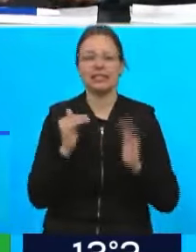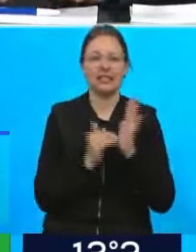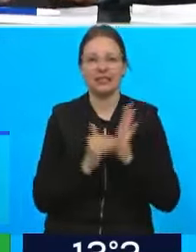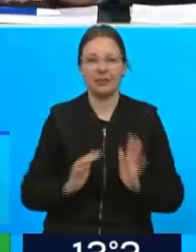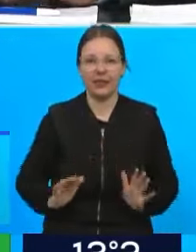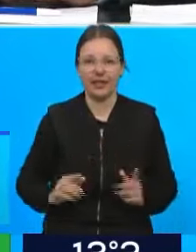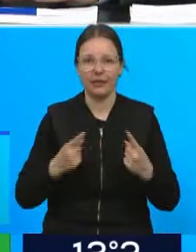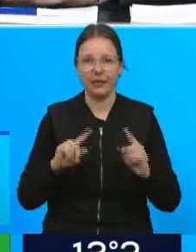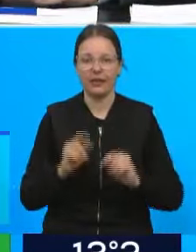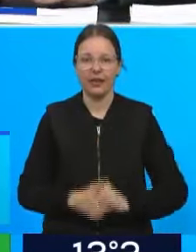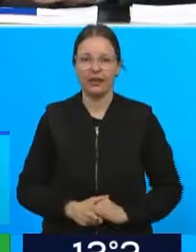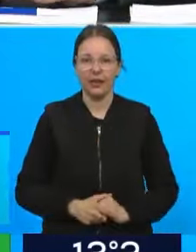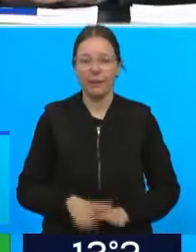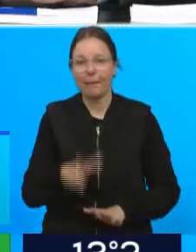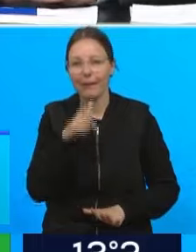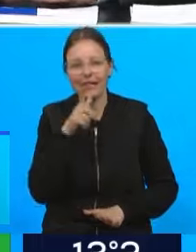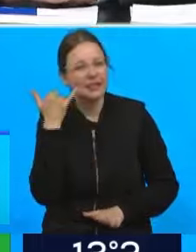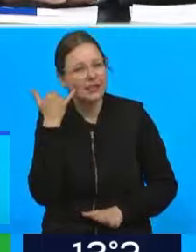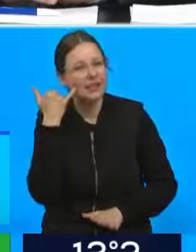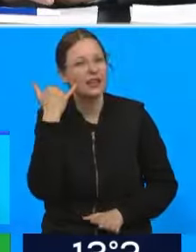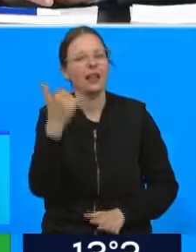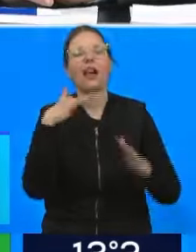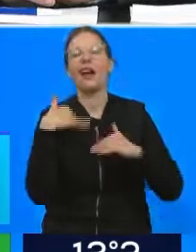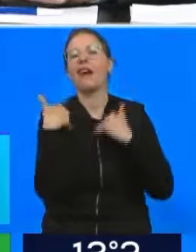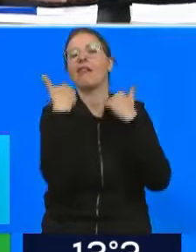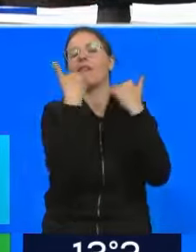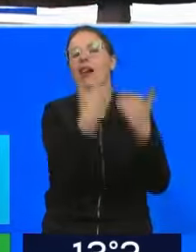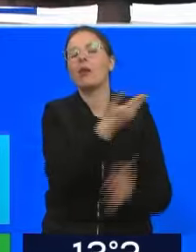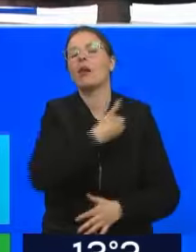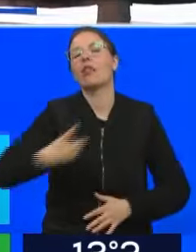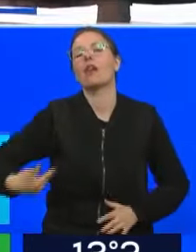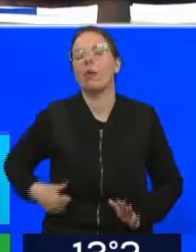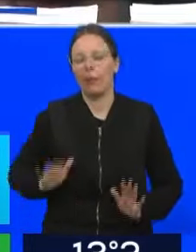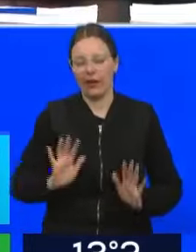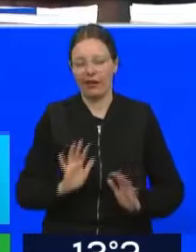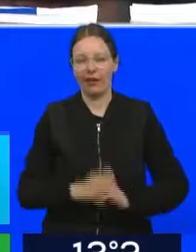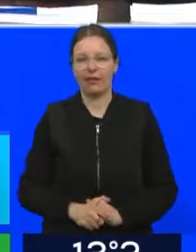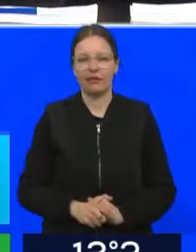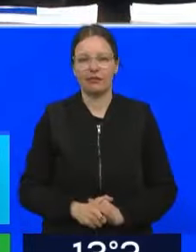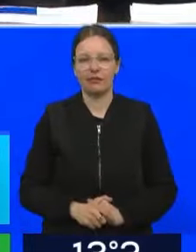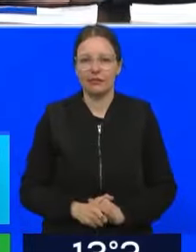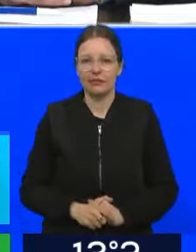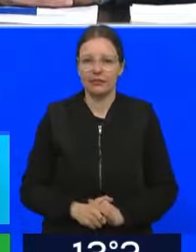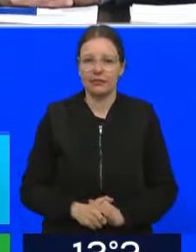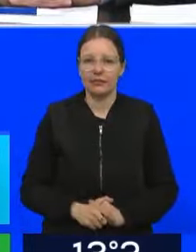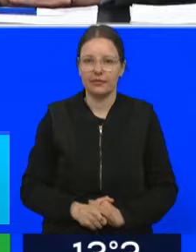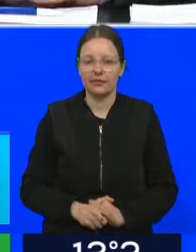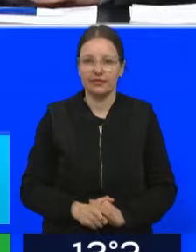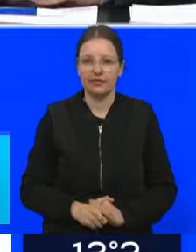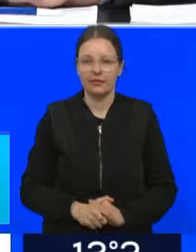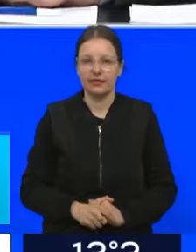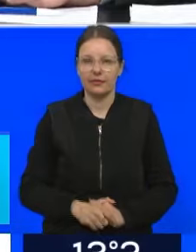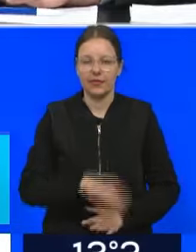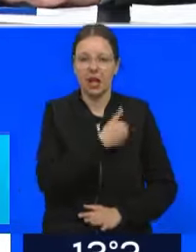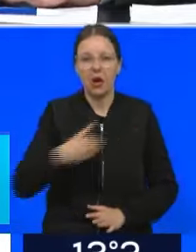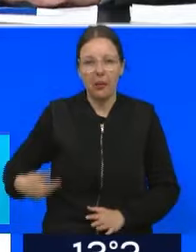parece ser que la suerte está echada en favor de lo que ha dicho el gobierno. El gobierno por ahora, al menos por ahora, no va